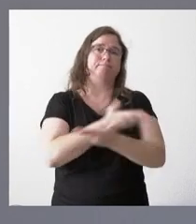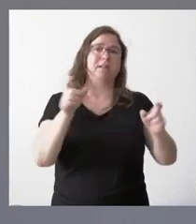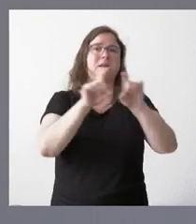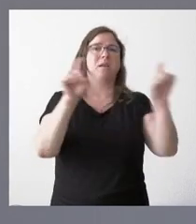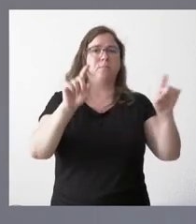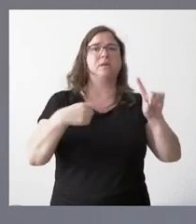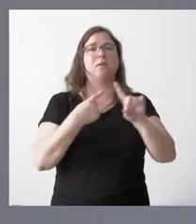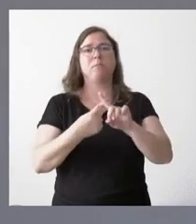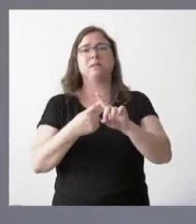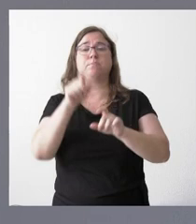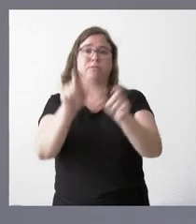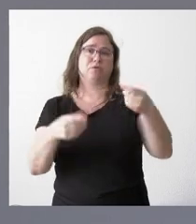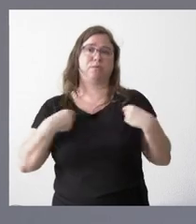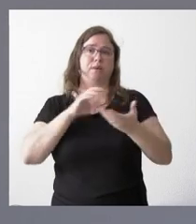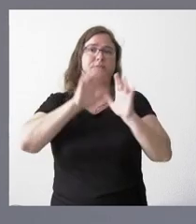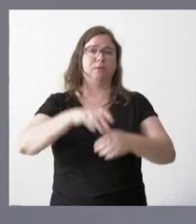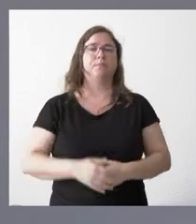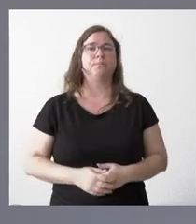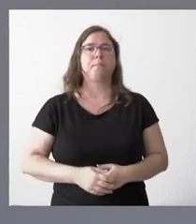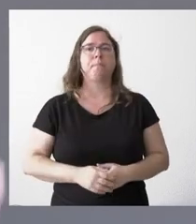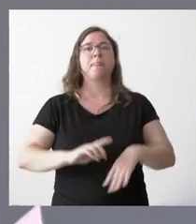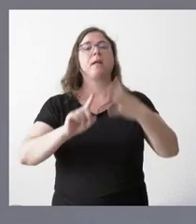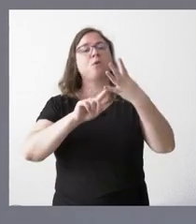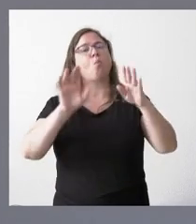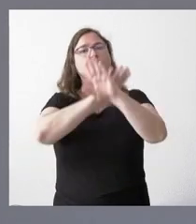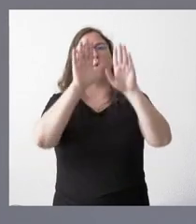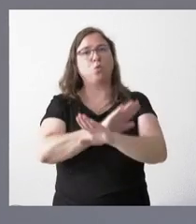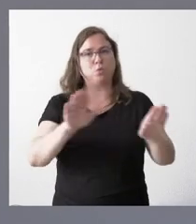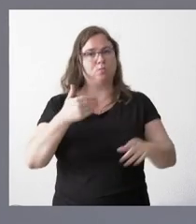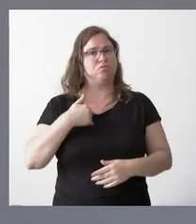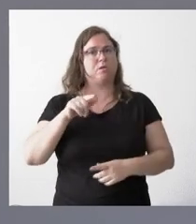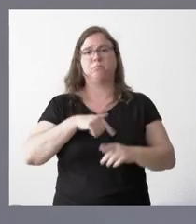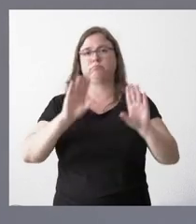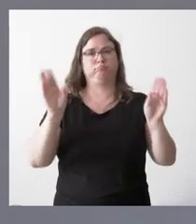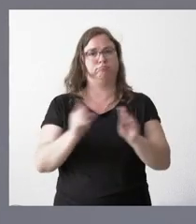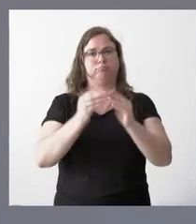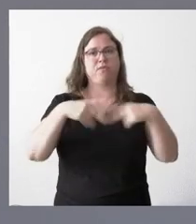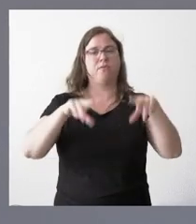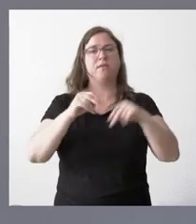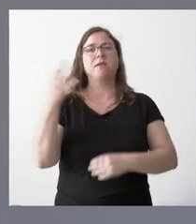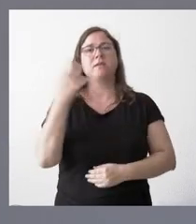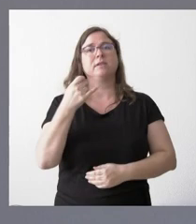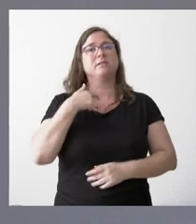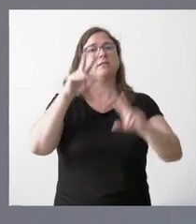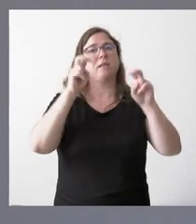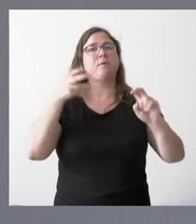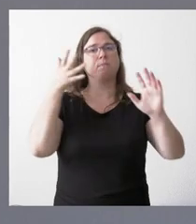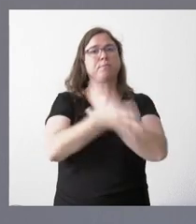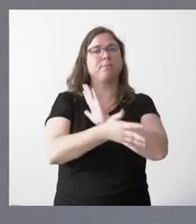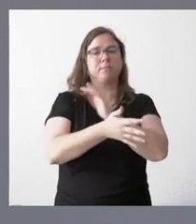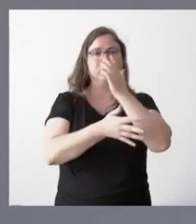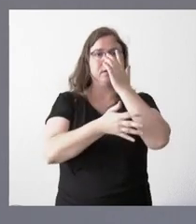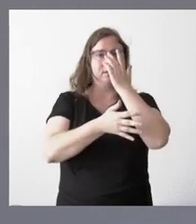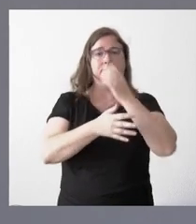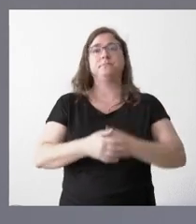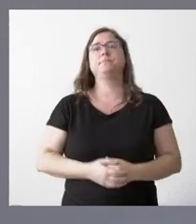y a muchos ciudadanos. Y un último tema, y ya con eso concluyo, es el que tiene que ver